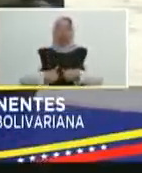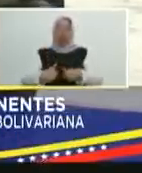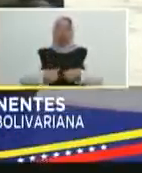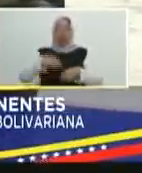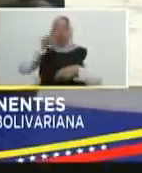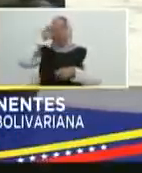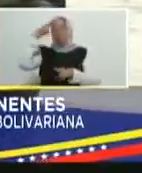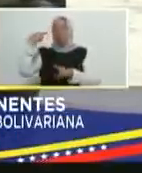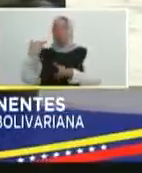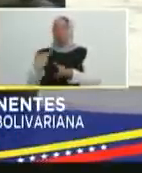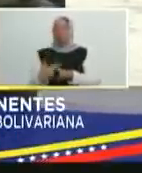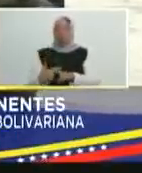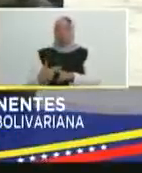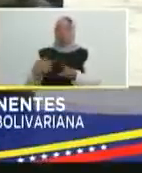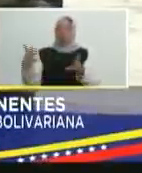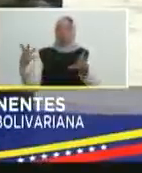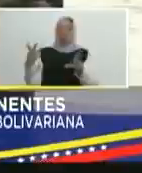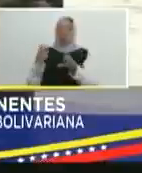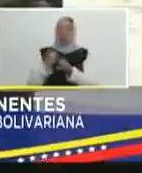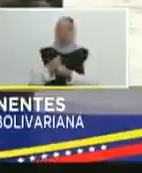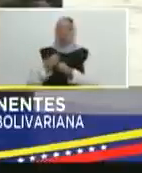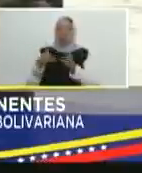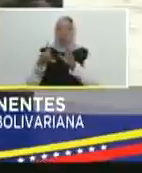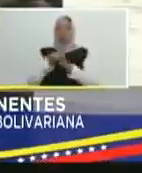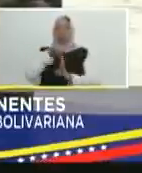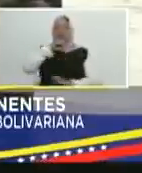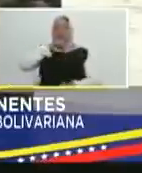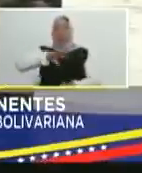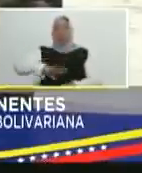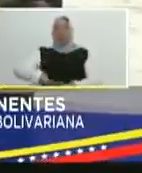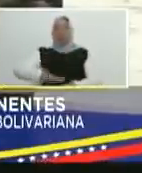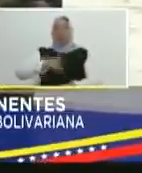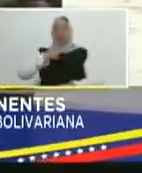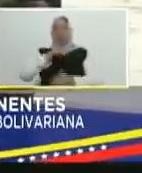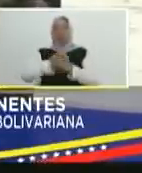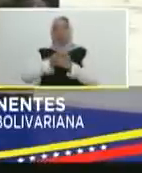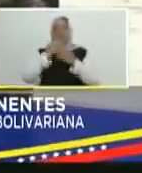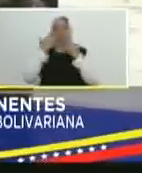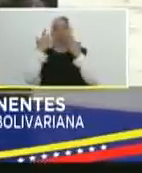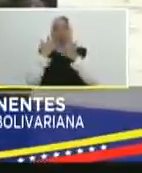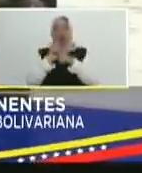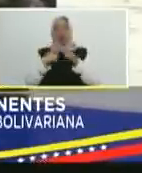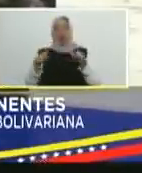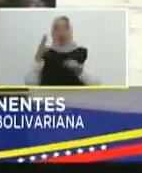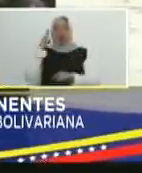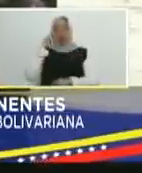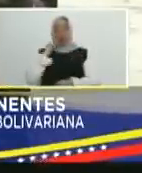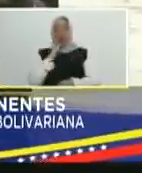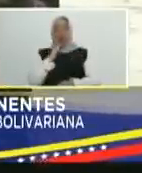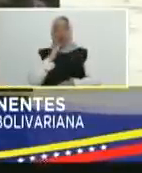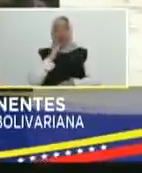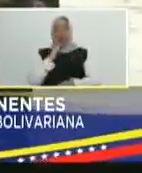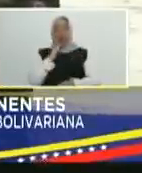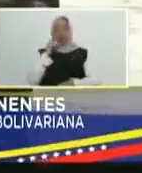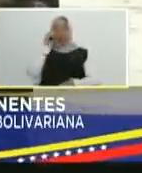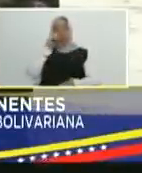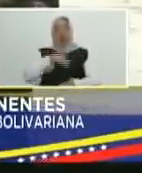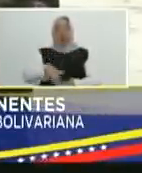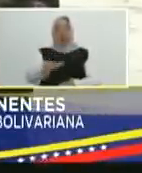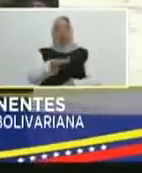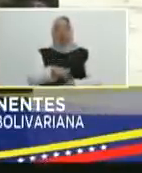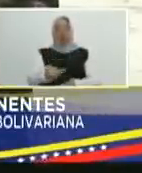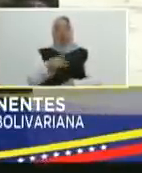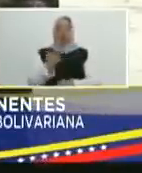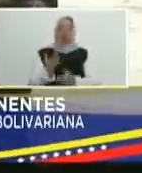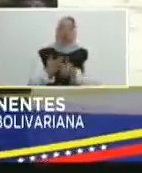honor, inspirado en el legado histórico de mi general en jefe libertador Simón Bolívar, del general del pueblo soberano